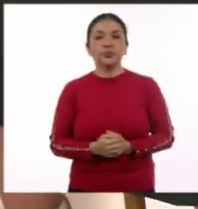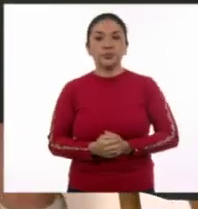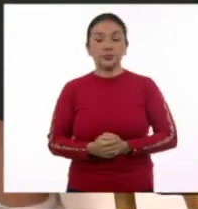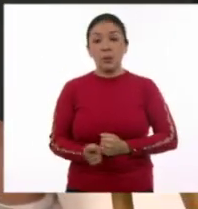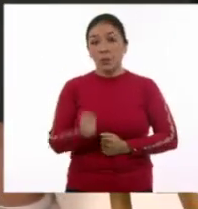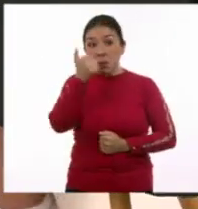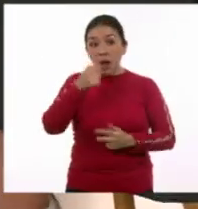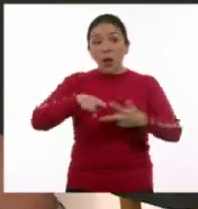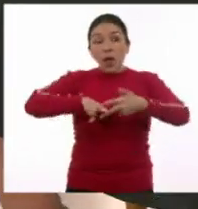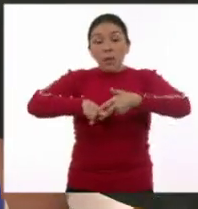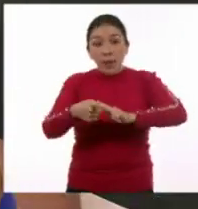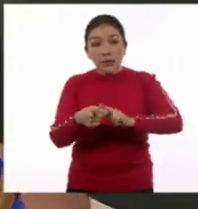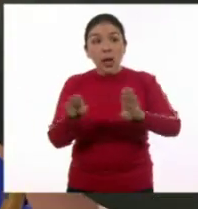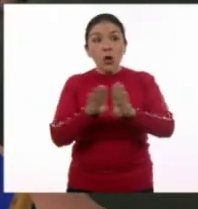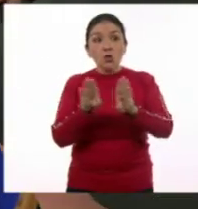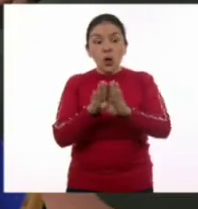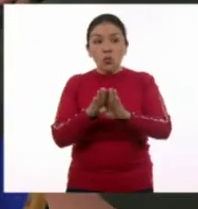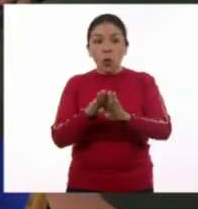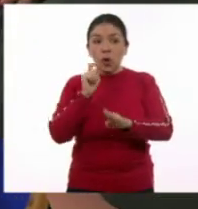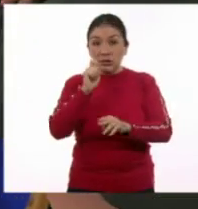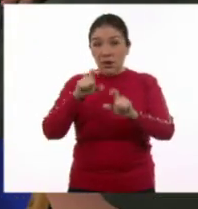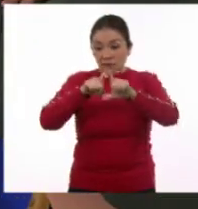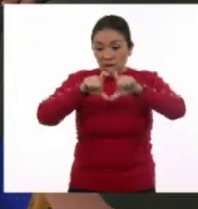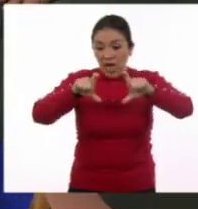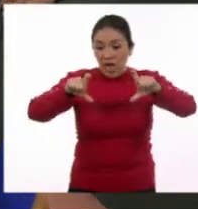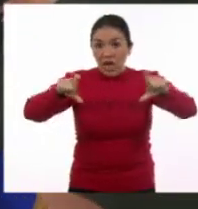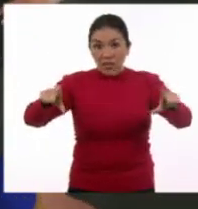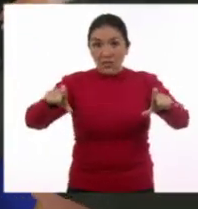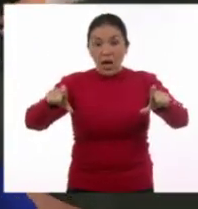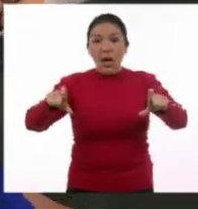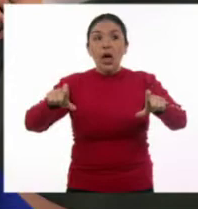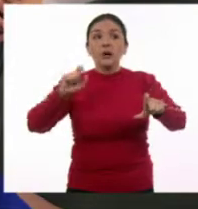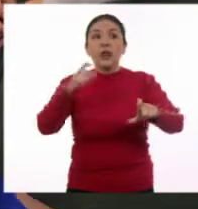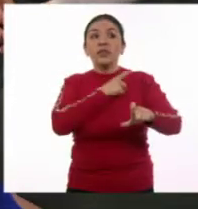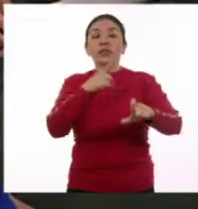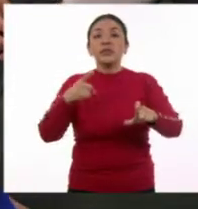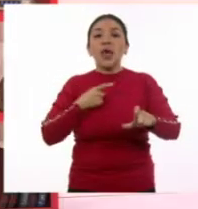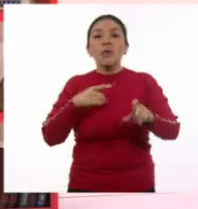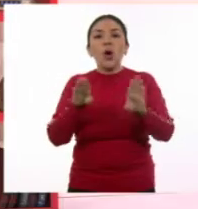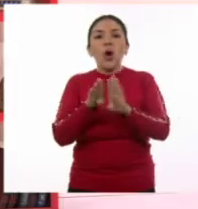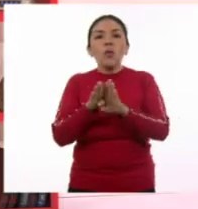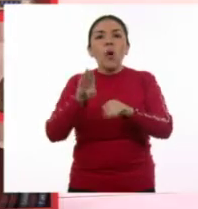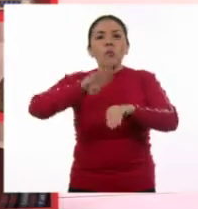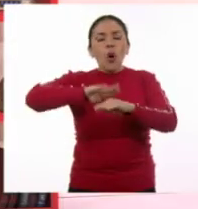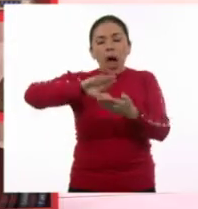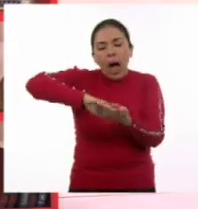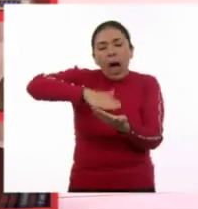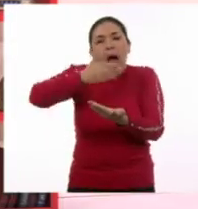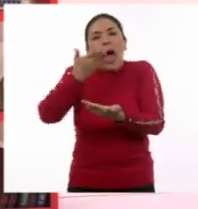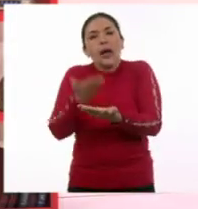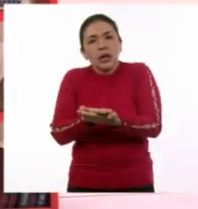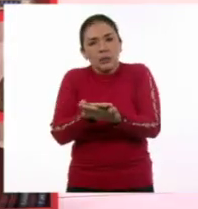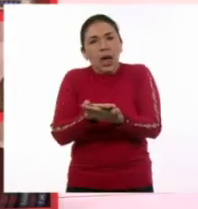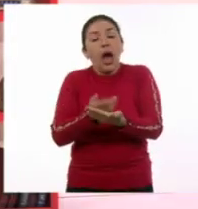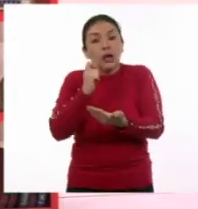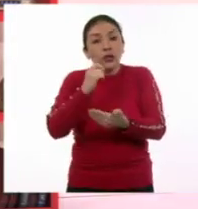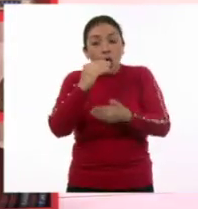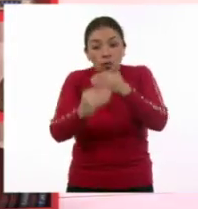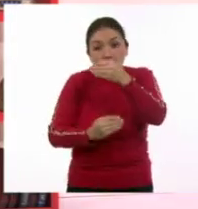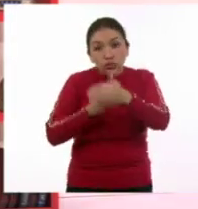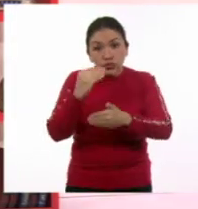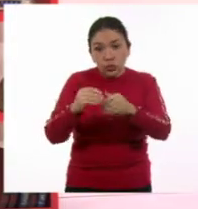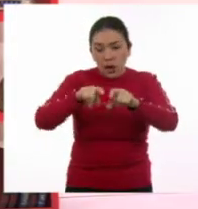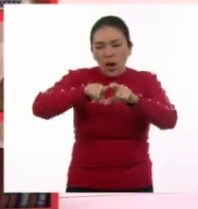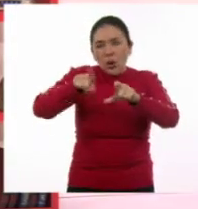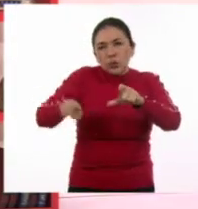a iniciar no poner nuestra venda se puede ir hacia arriba es decir nuestro en la parte de la venda enrollada va a quedar